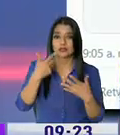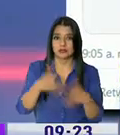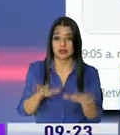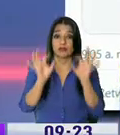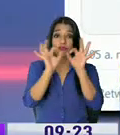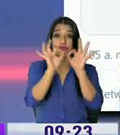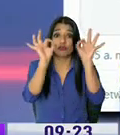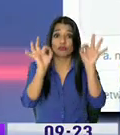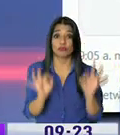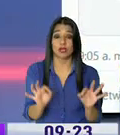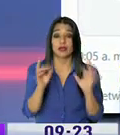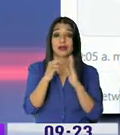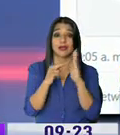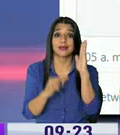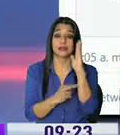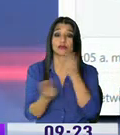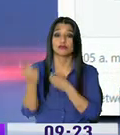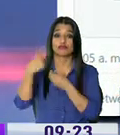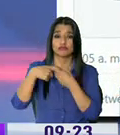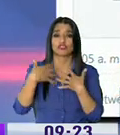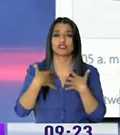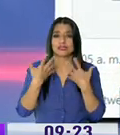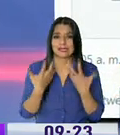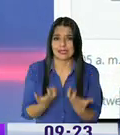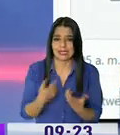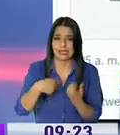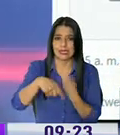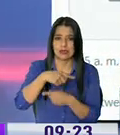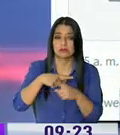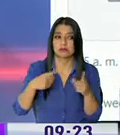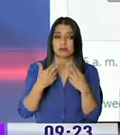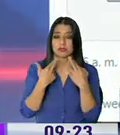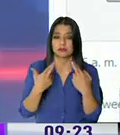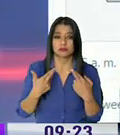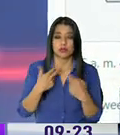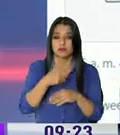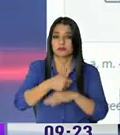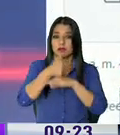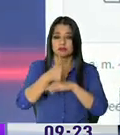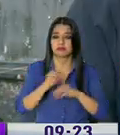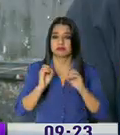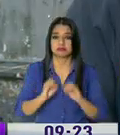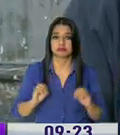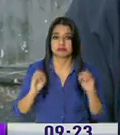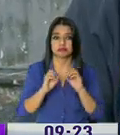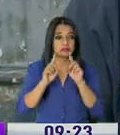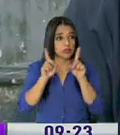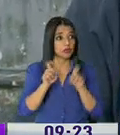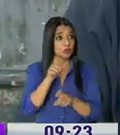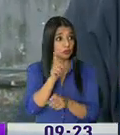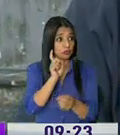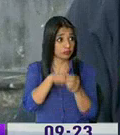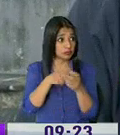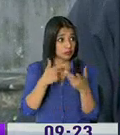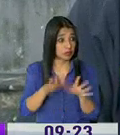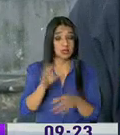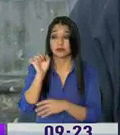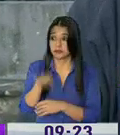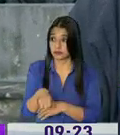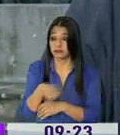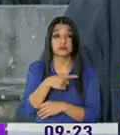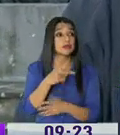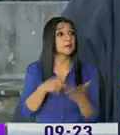de registro para solicitar retorno. Sin embargo, no tienen una respuesta de las autoridades. ¿Usted se inscribió? Sí, sí. ¿Qué